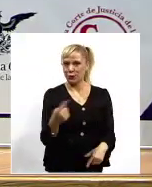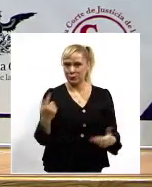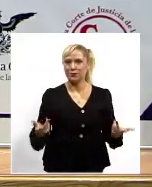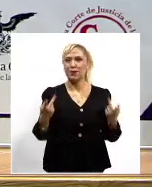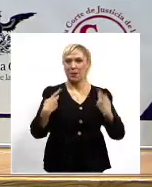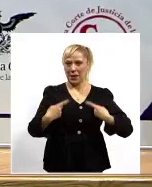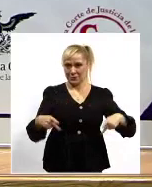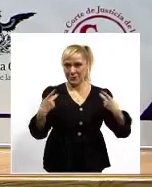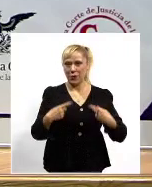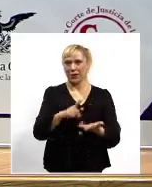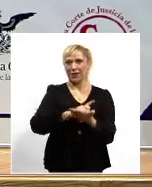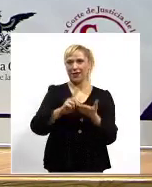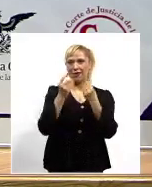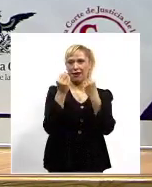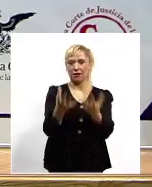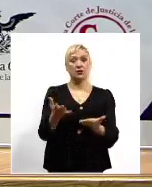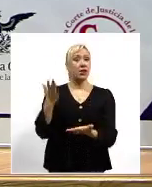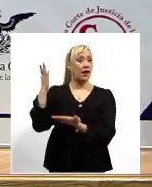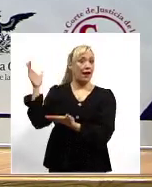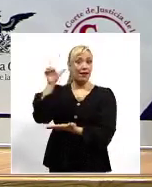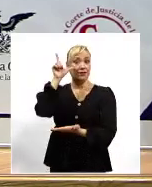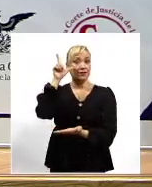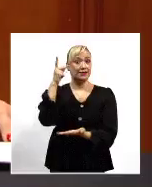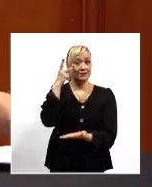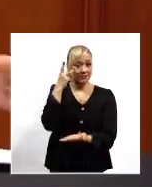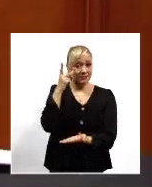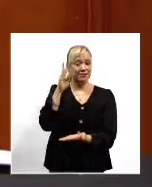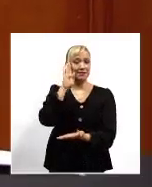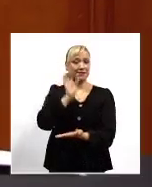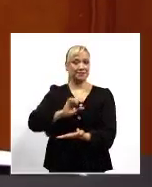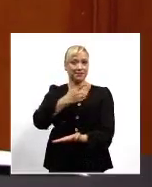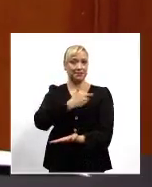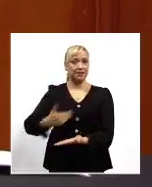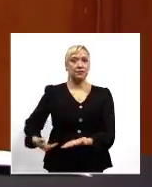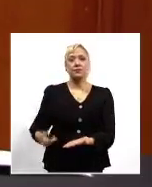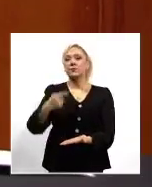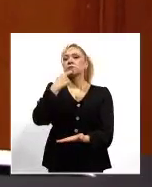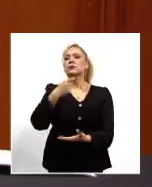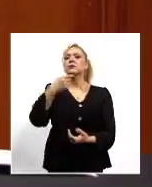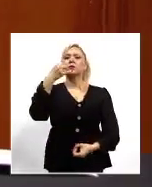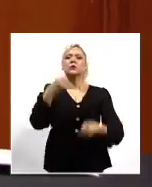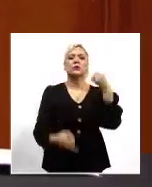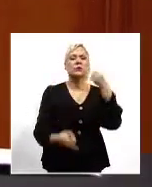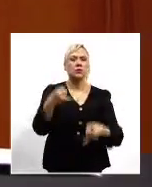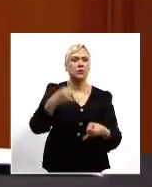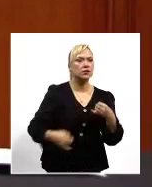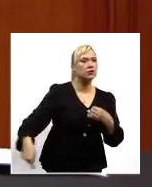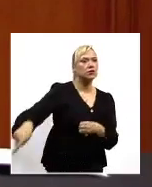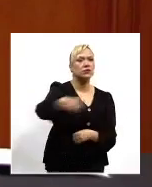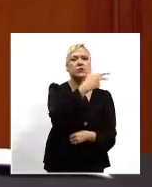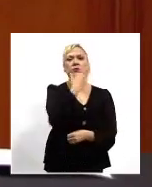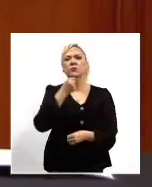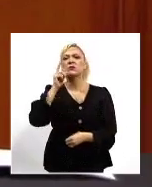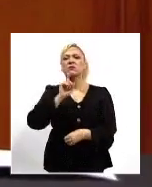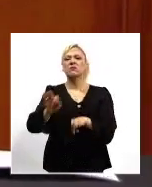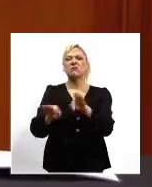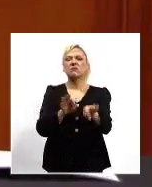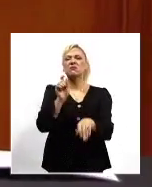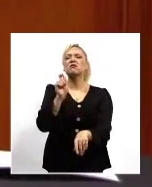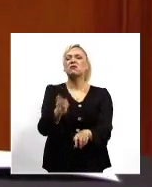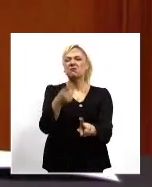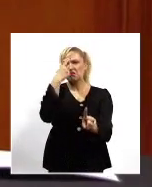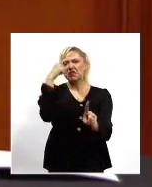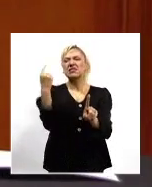Judicial de la Federación, ministra Norma Lucía Piña Hernández, aseguró que la función de juzgadoras y juzgadores federales es resolver